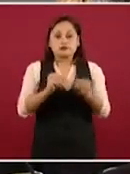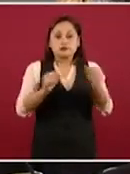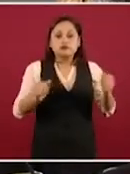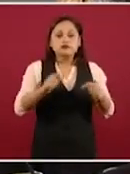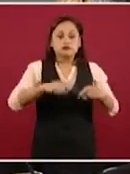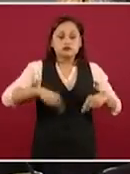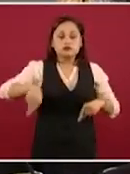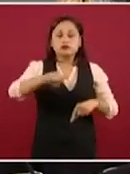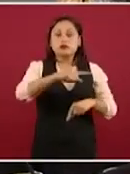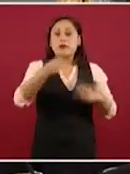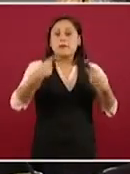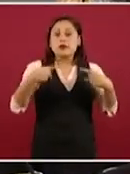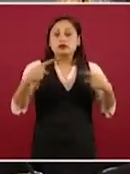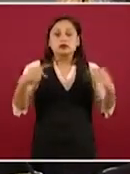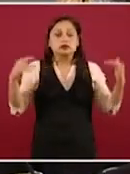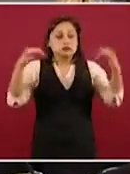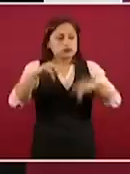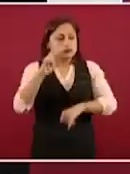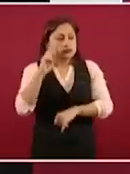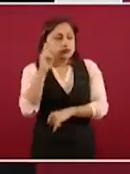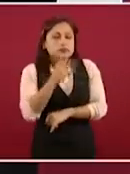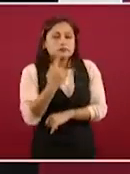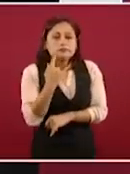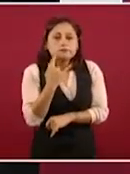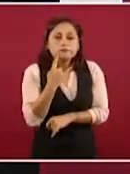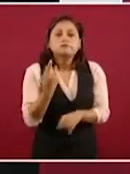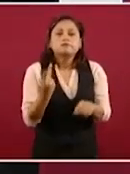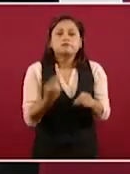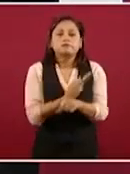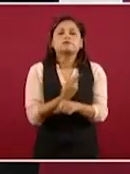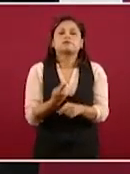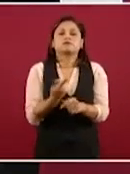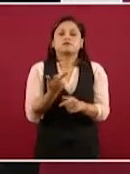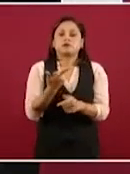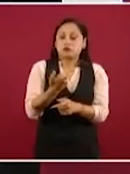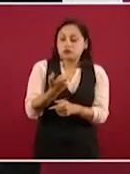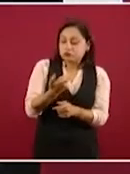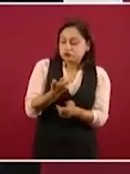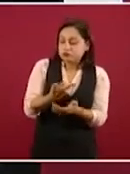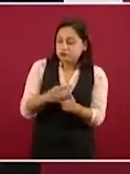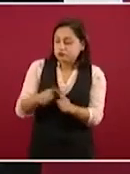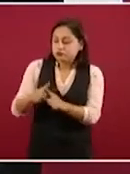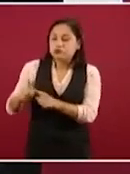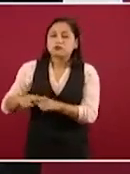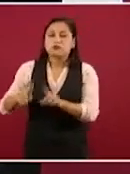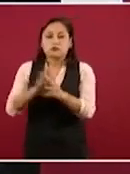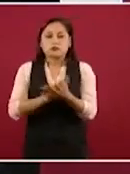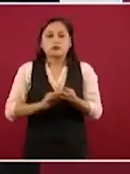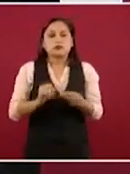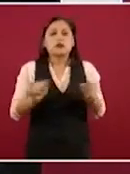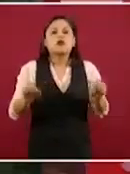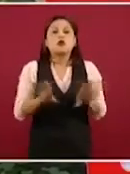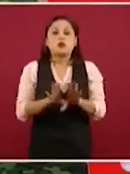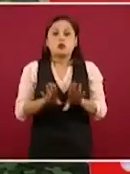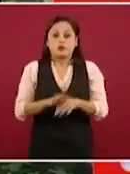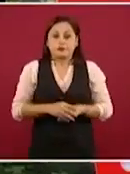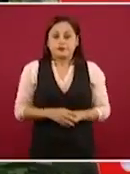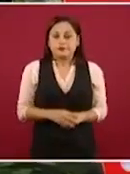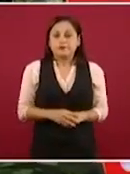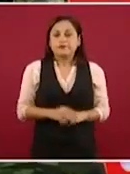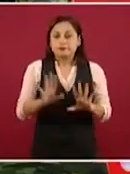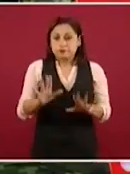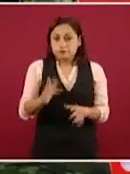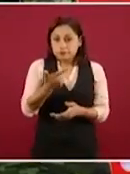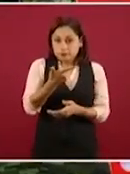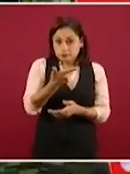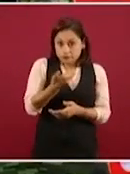observar lo que se hacía en el ámbito de la destrucción de armas. Estas armas son armas que han sido